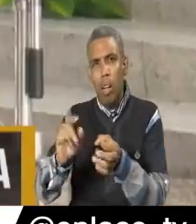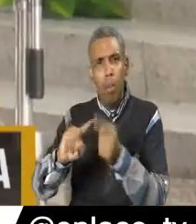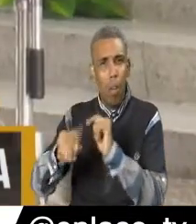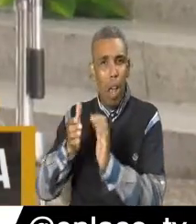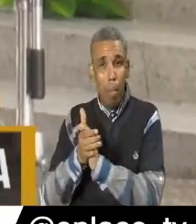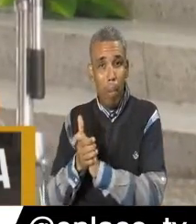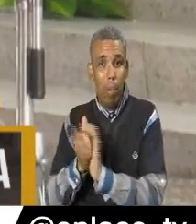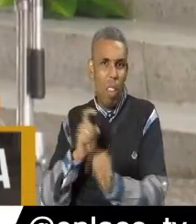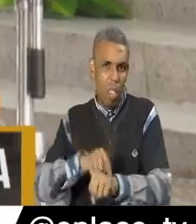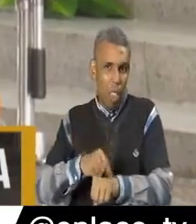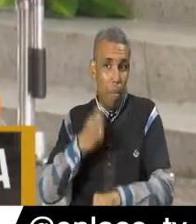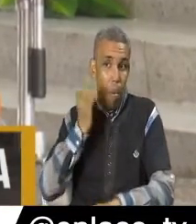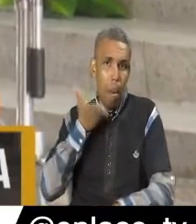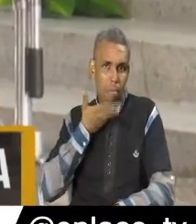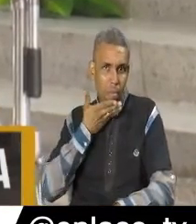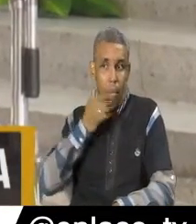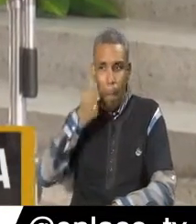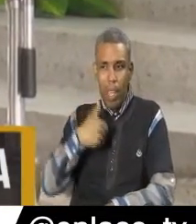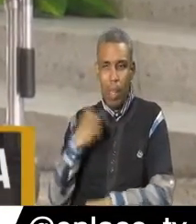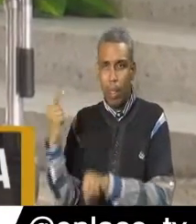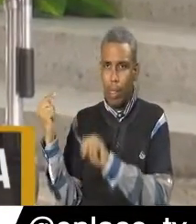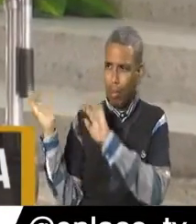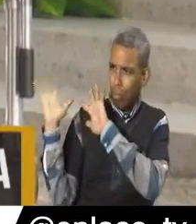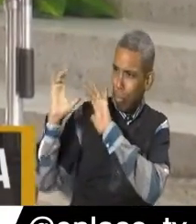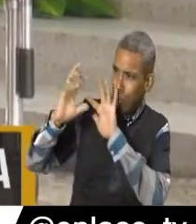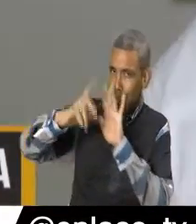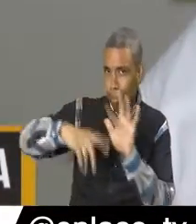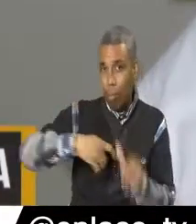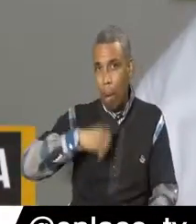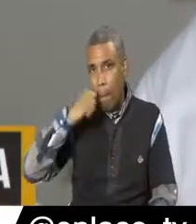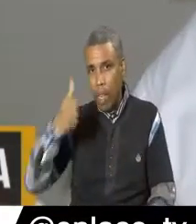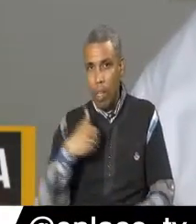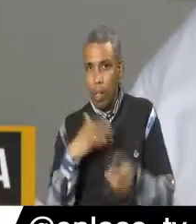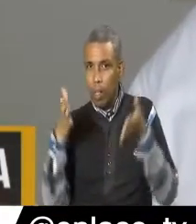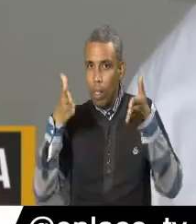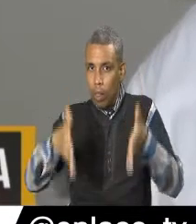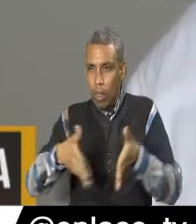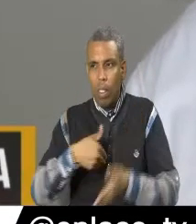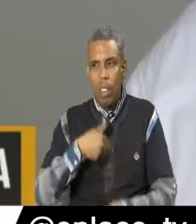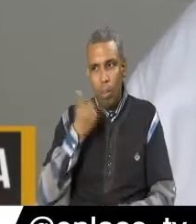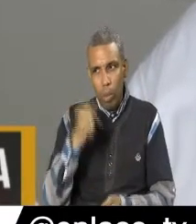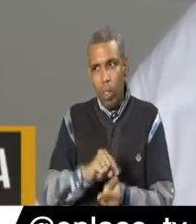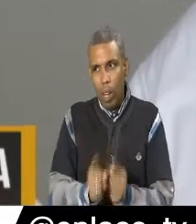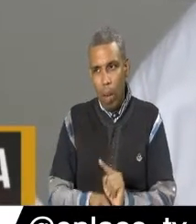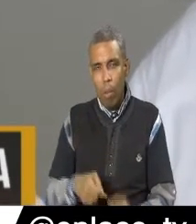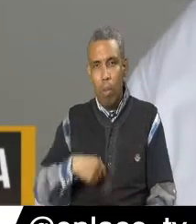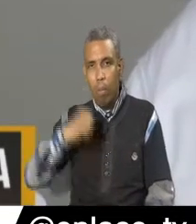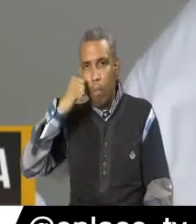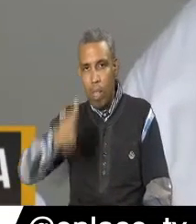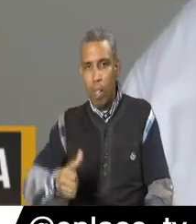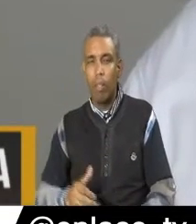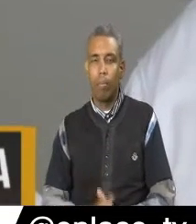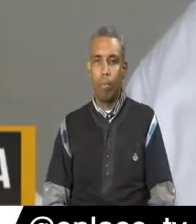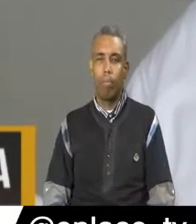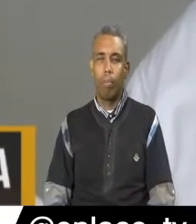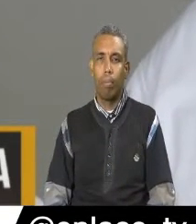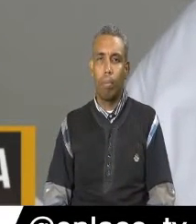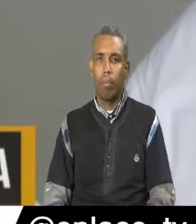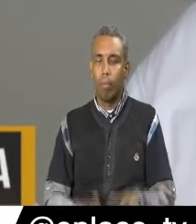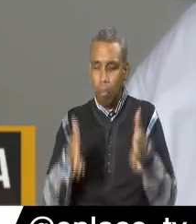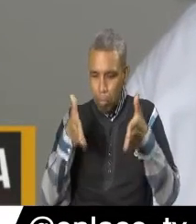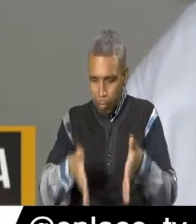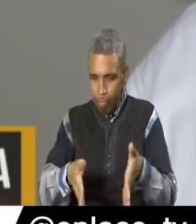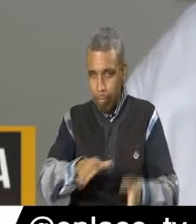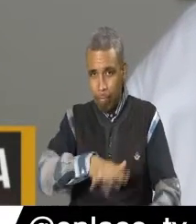en tantas partes de poder asistir. Terminado, lo llevamos a los Jardines del Silencio para en